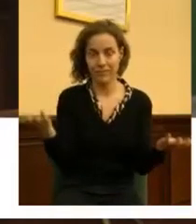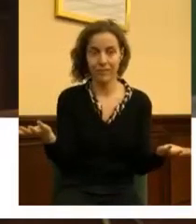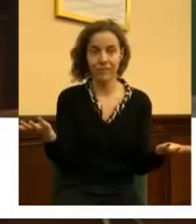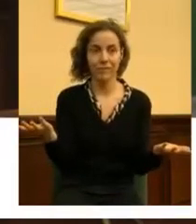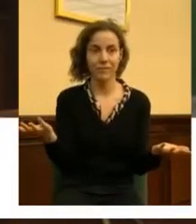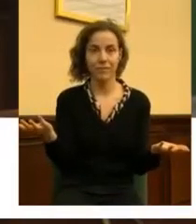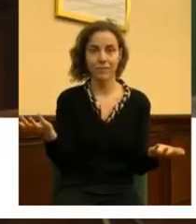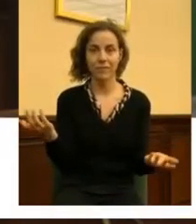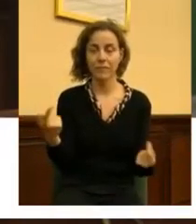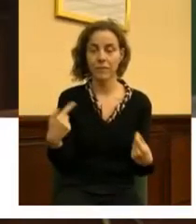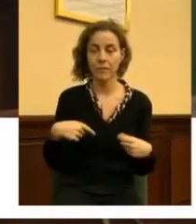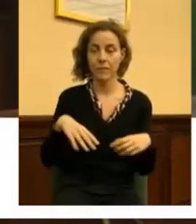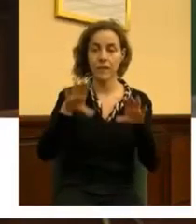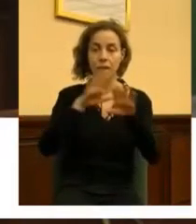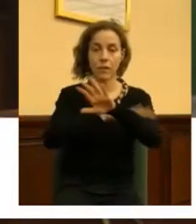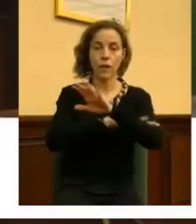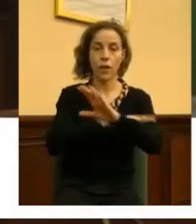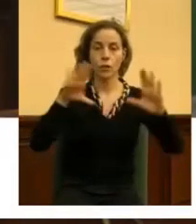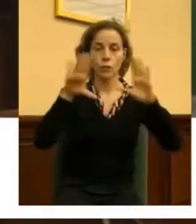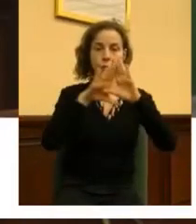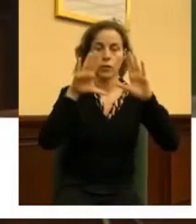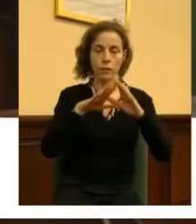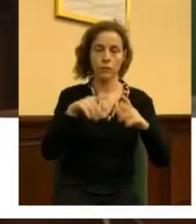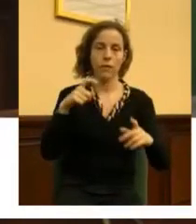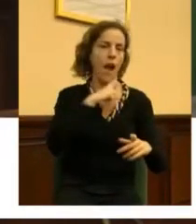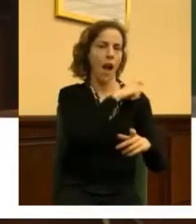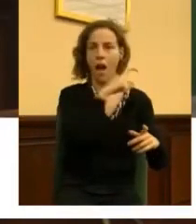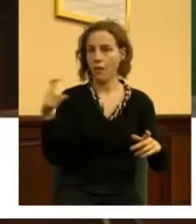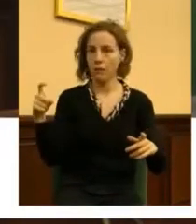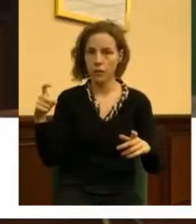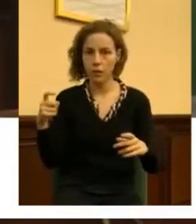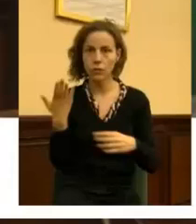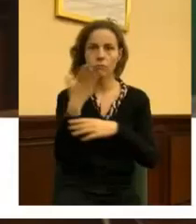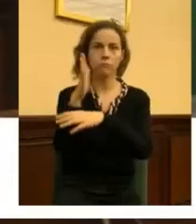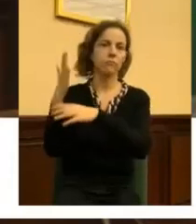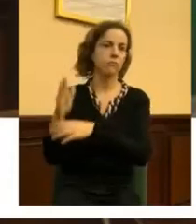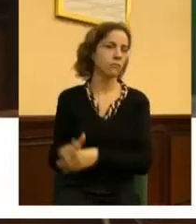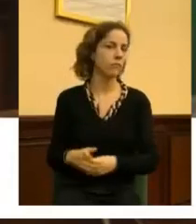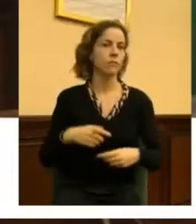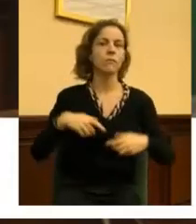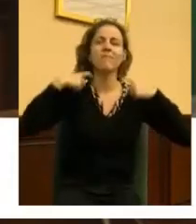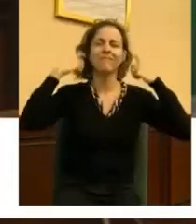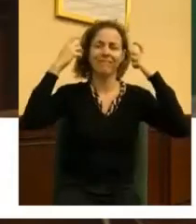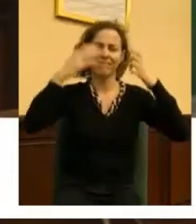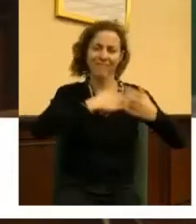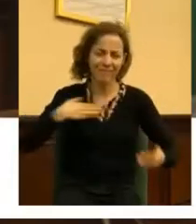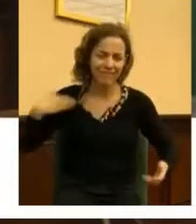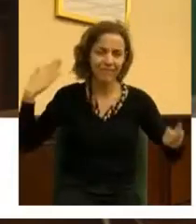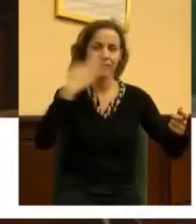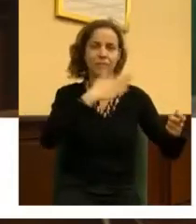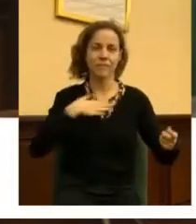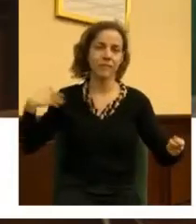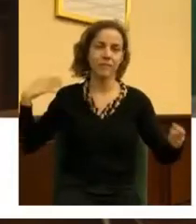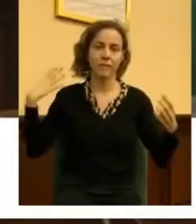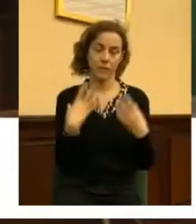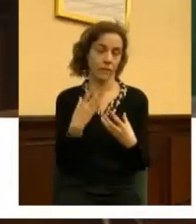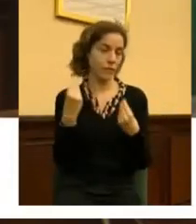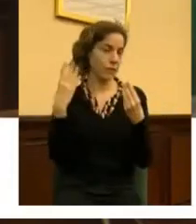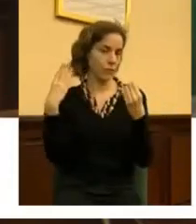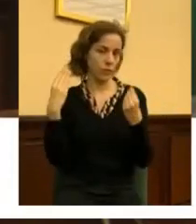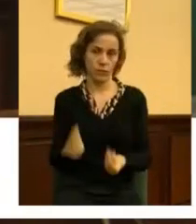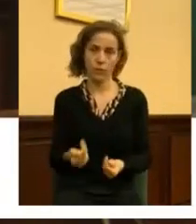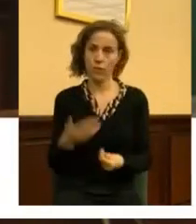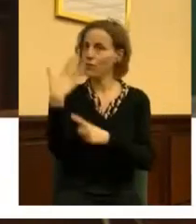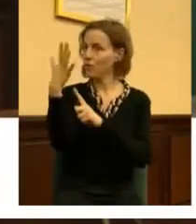El Gobierno de la Comunidad de Madrid, mucho anuncio, mucha intención, muchísima bandera,